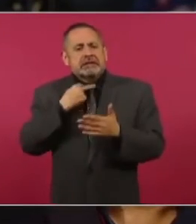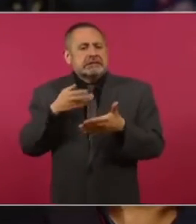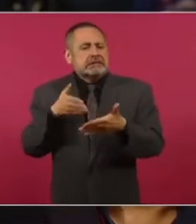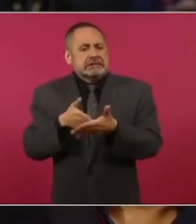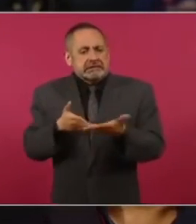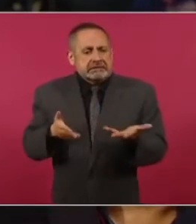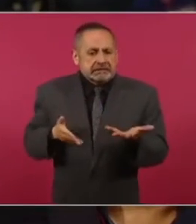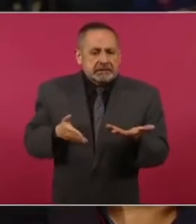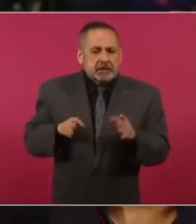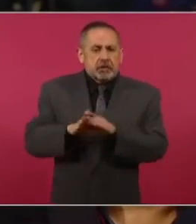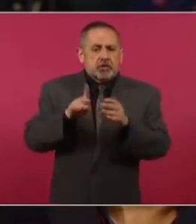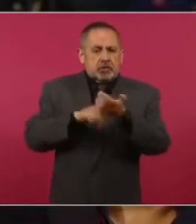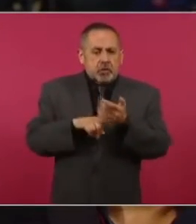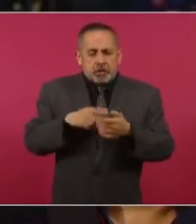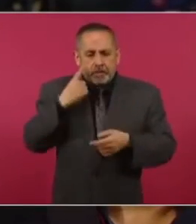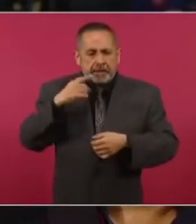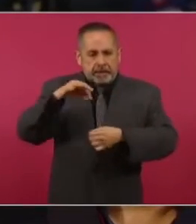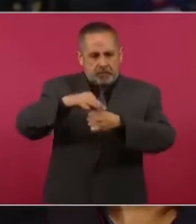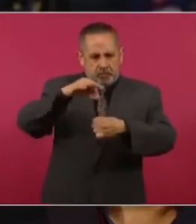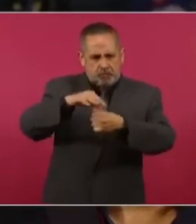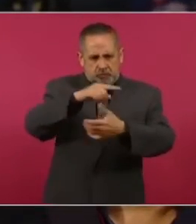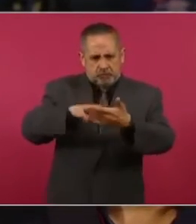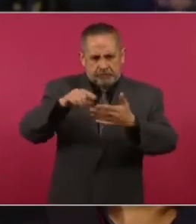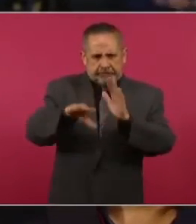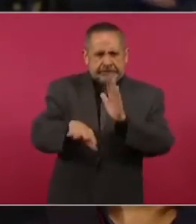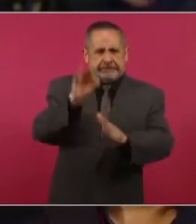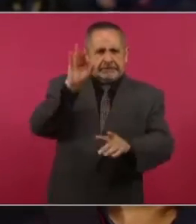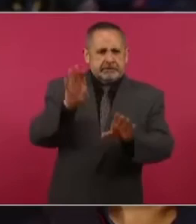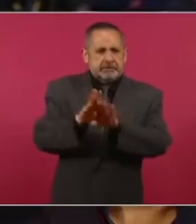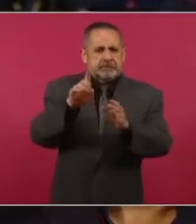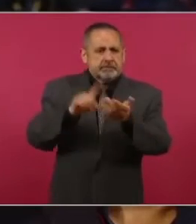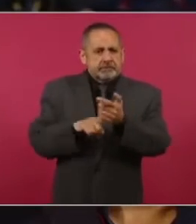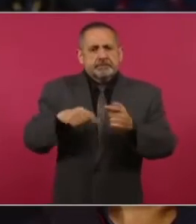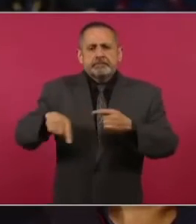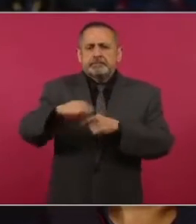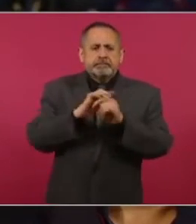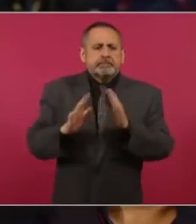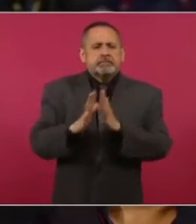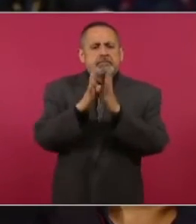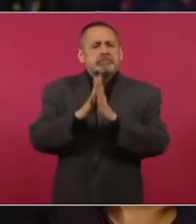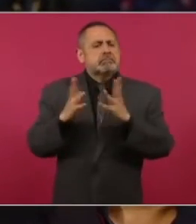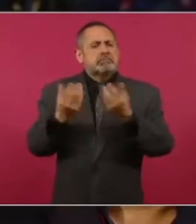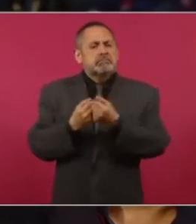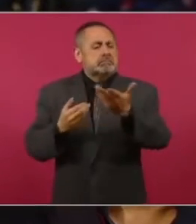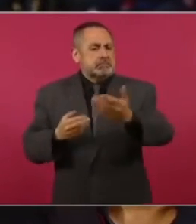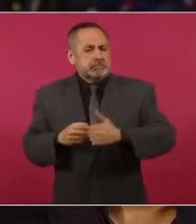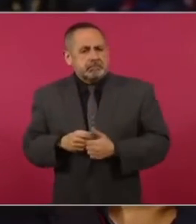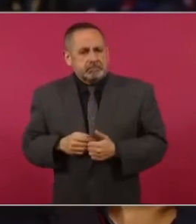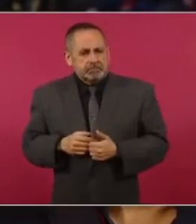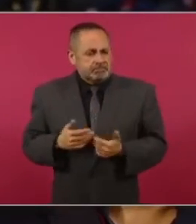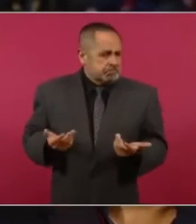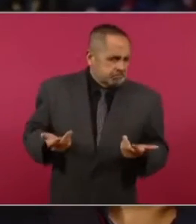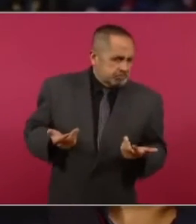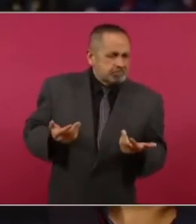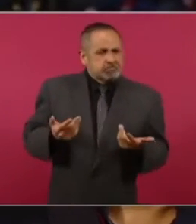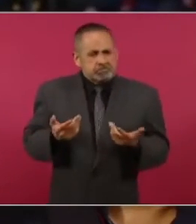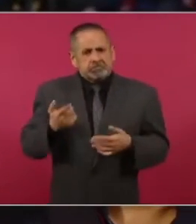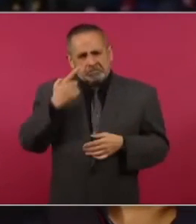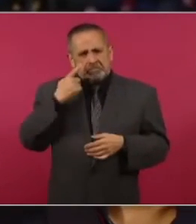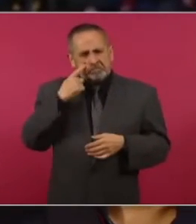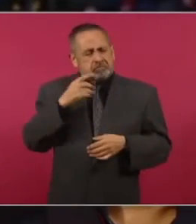poder que tienen ellos para elegir a nuestros gobernantes y la participación política. Concretamente dicen, ¿por qué no, si da